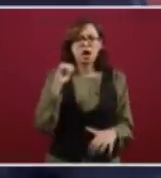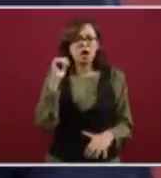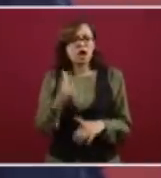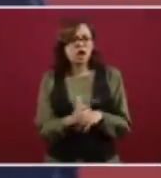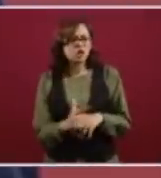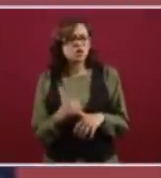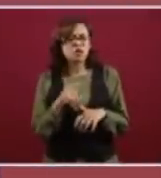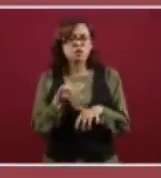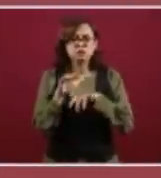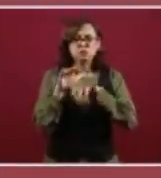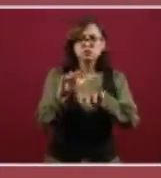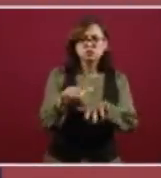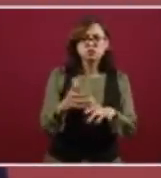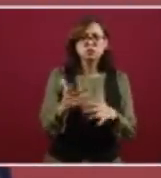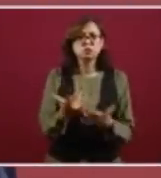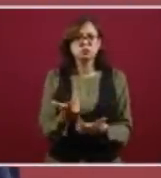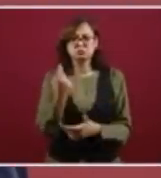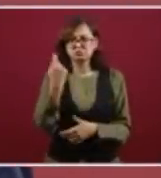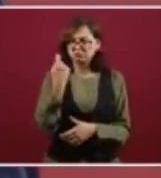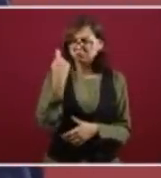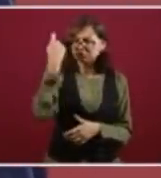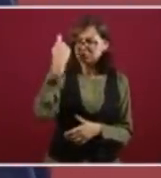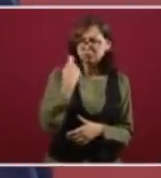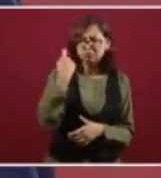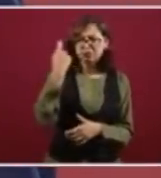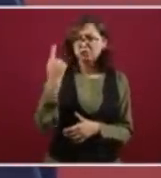financiar con pensiones